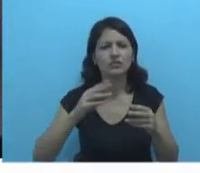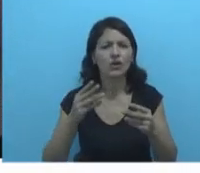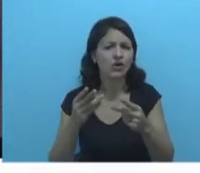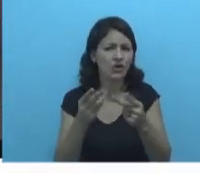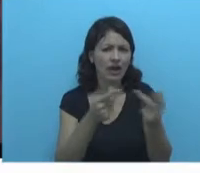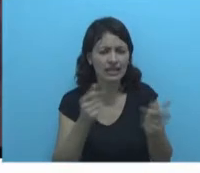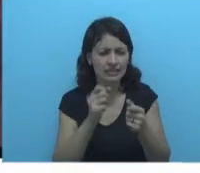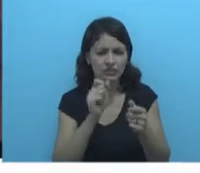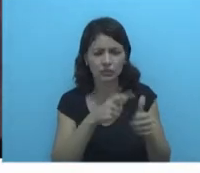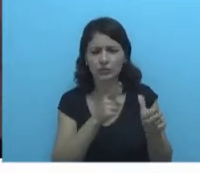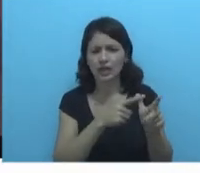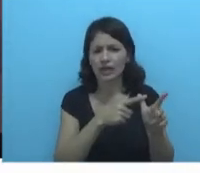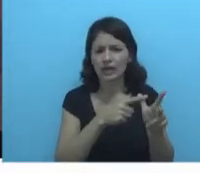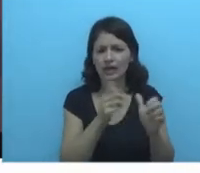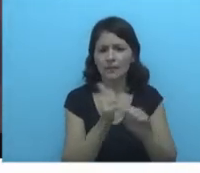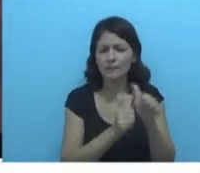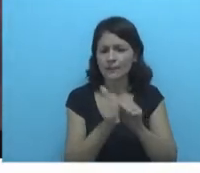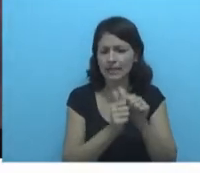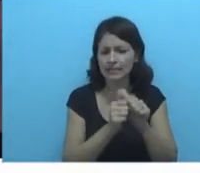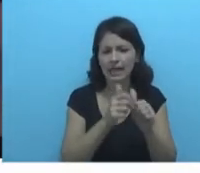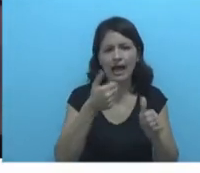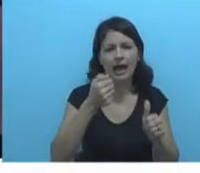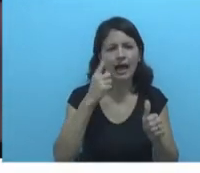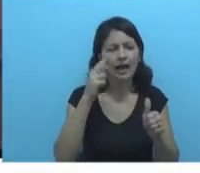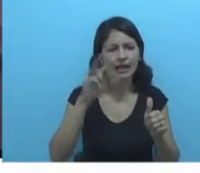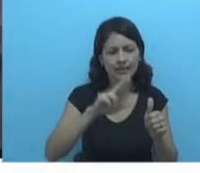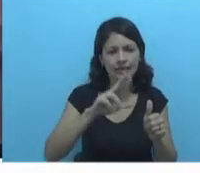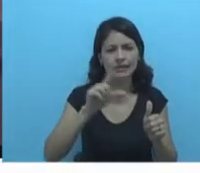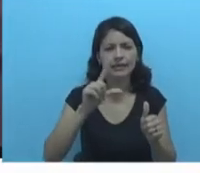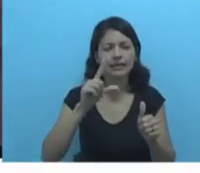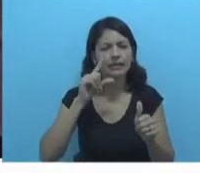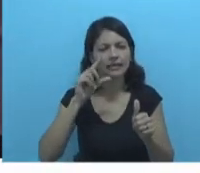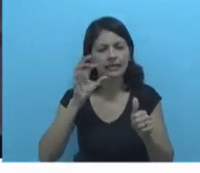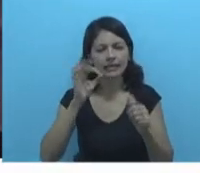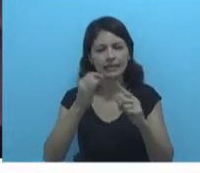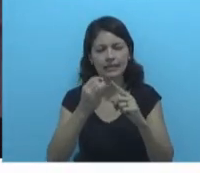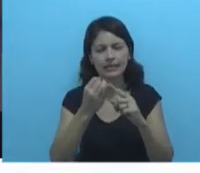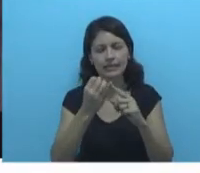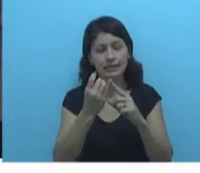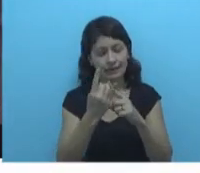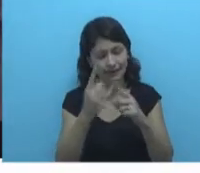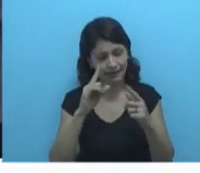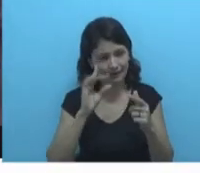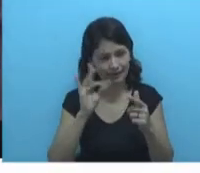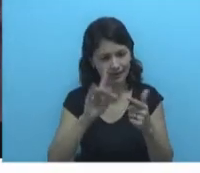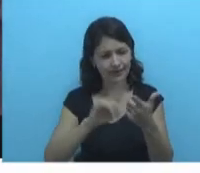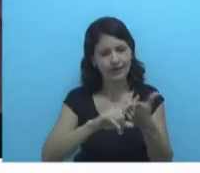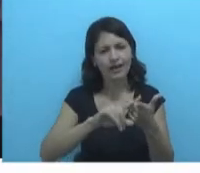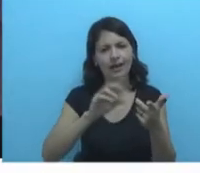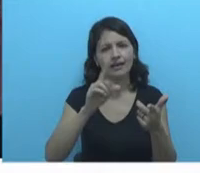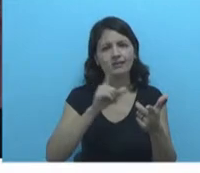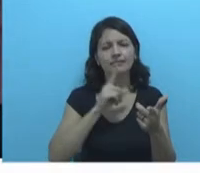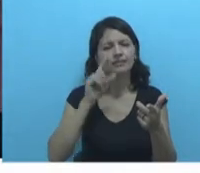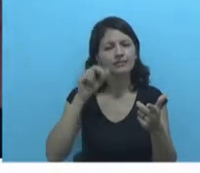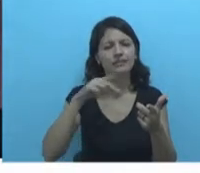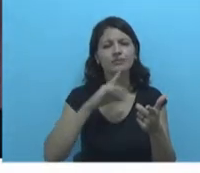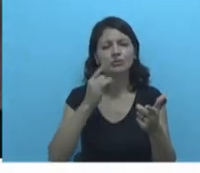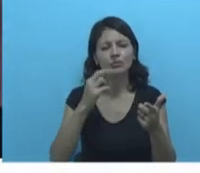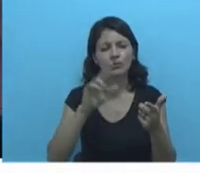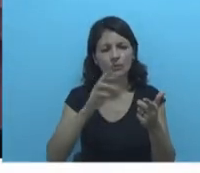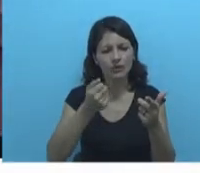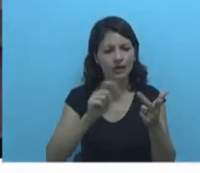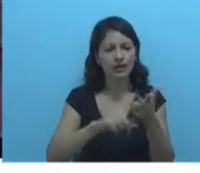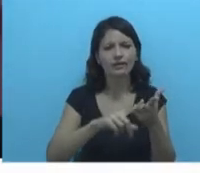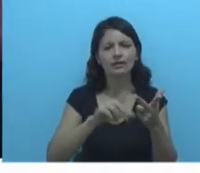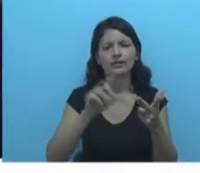medicinal. Son Air Liquide, Indura y Linde, según informó Presidencia. Estas 3 empresas son las que